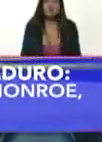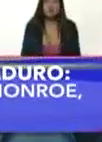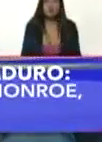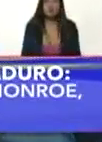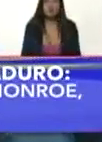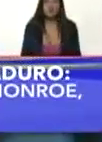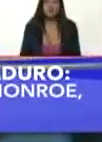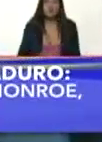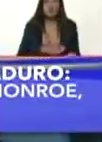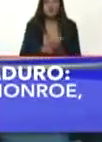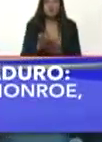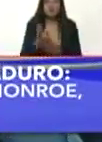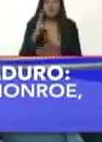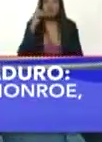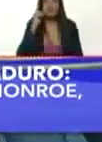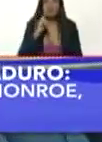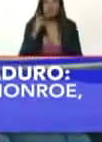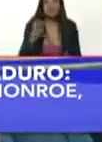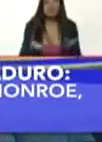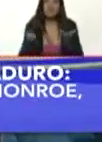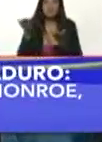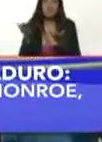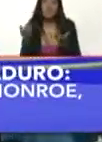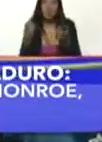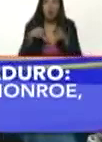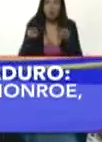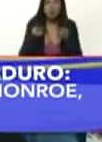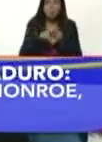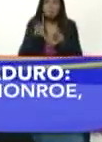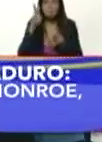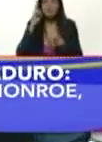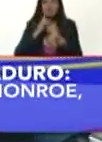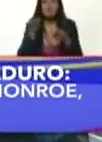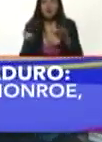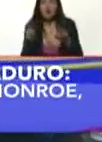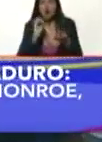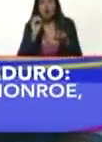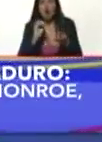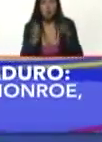sobre bolivarianismo versus monroísmo.